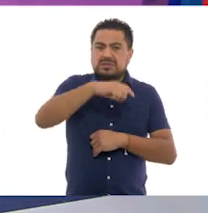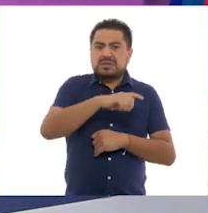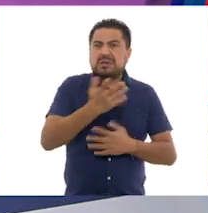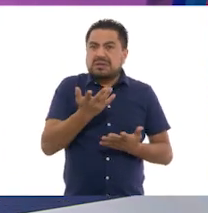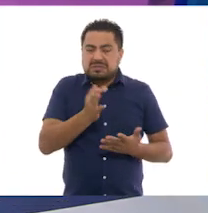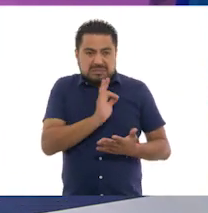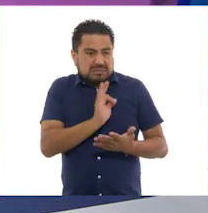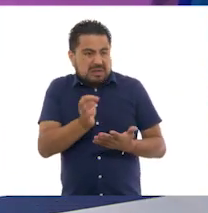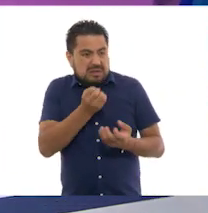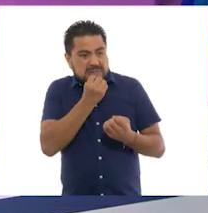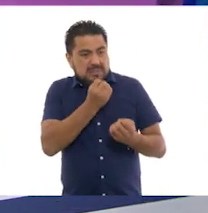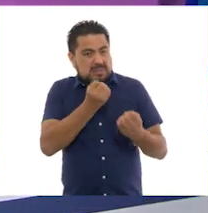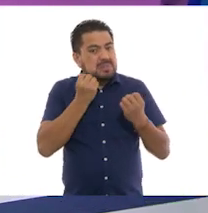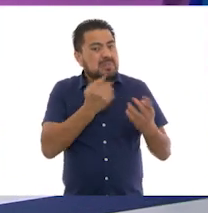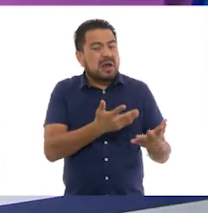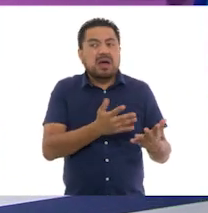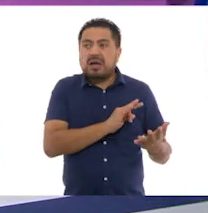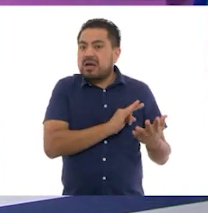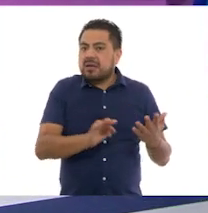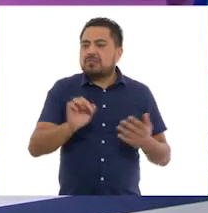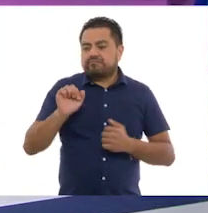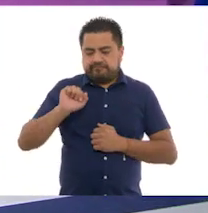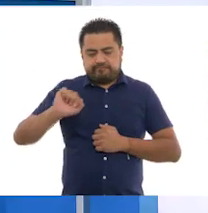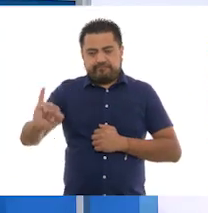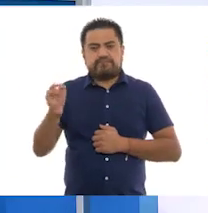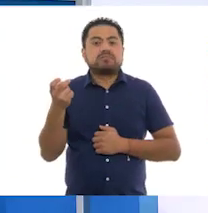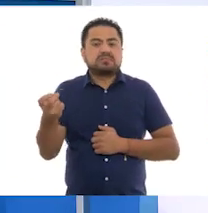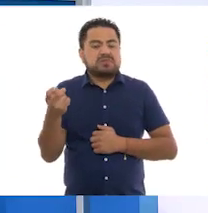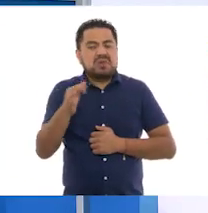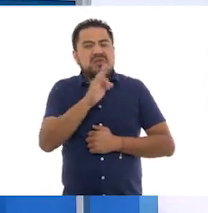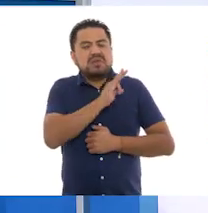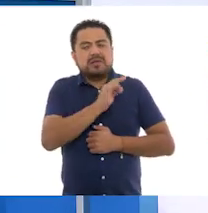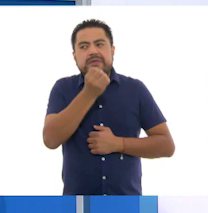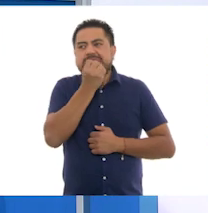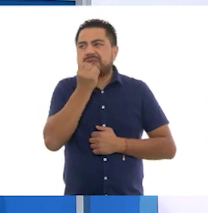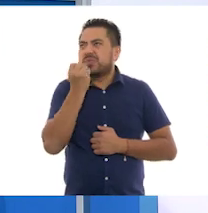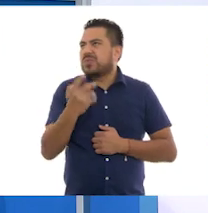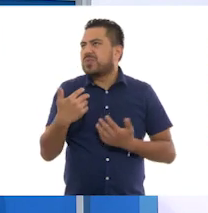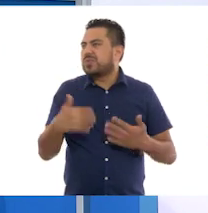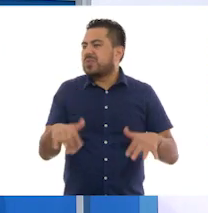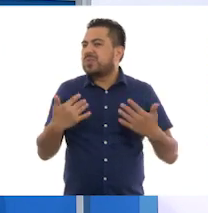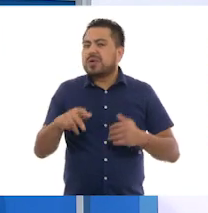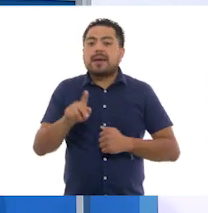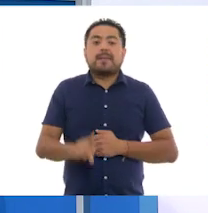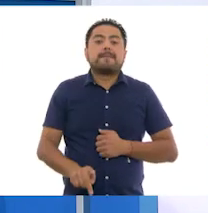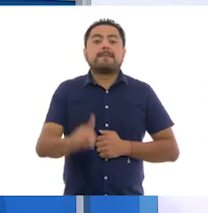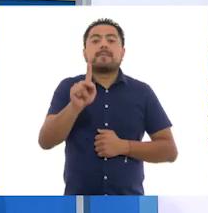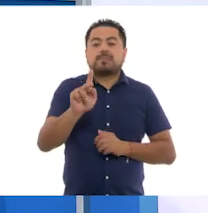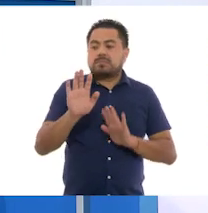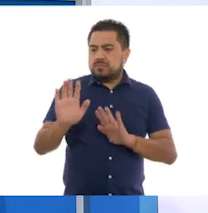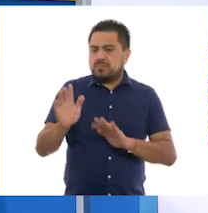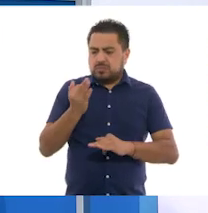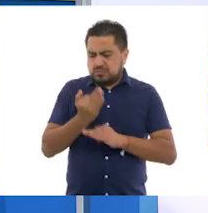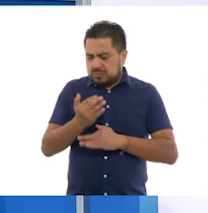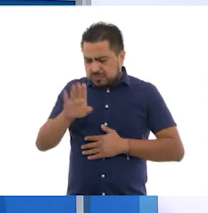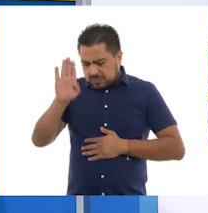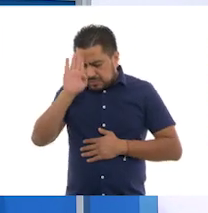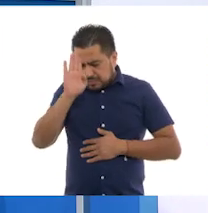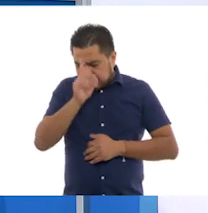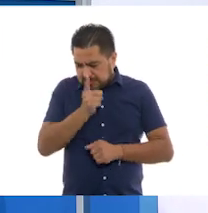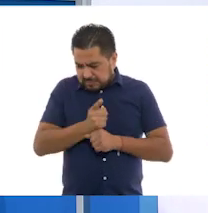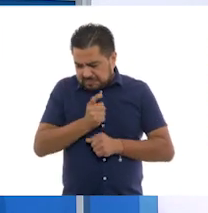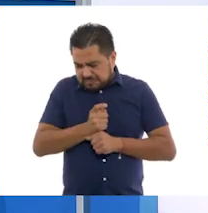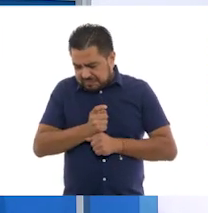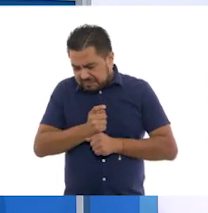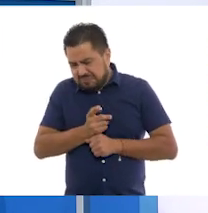estaría increíblísimo? Sí, sin duda eso estaría fenomenal. Pero, Raulito, vamos a pensarlo primero. Pero